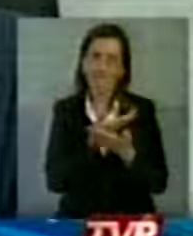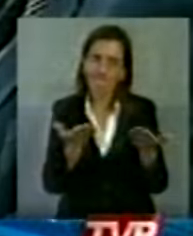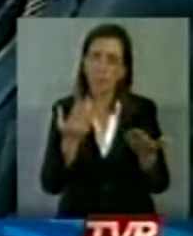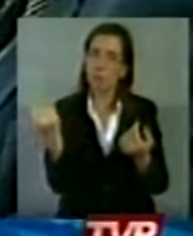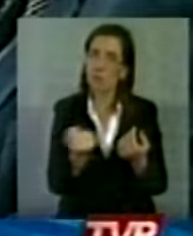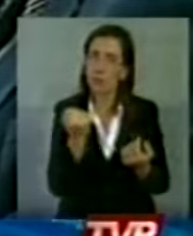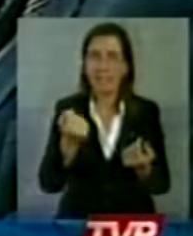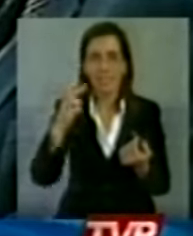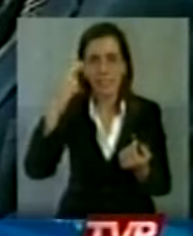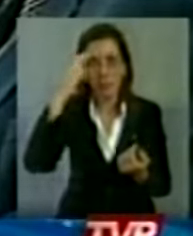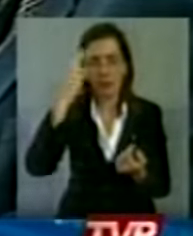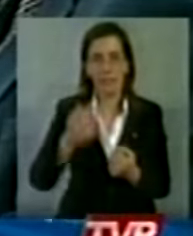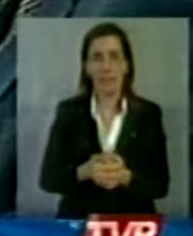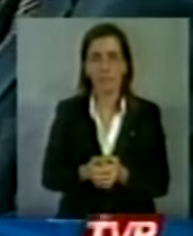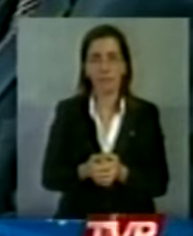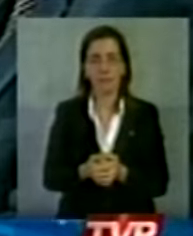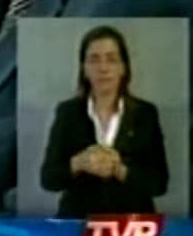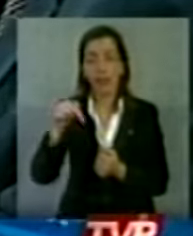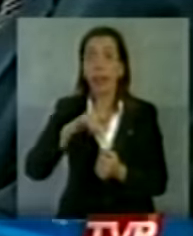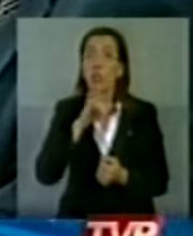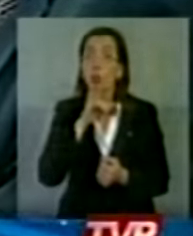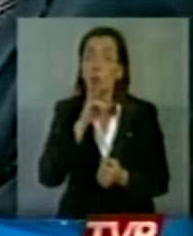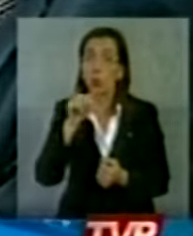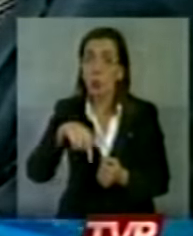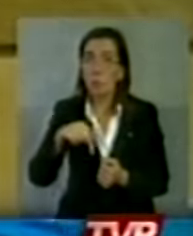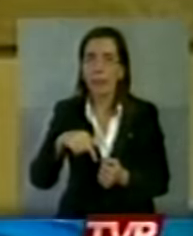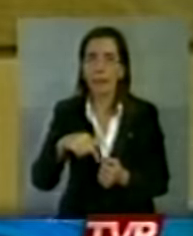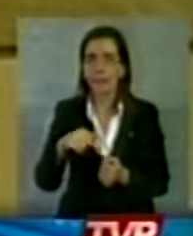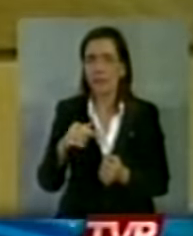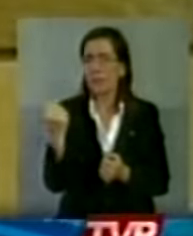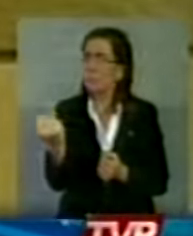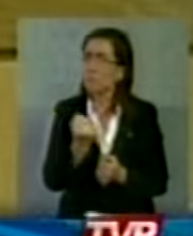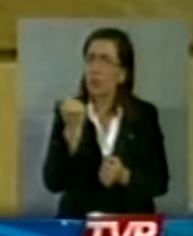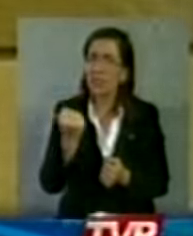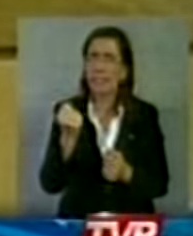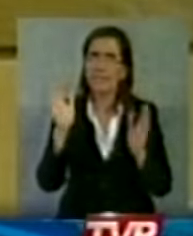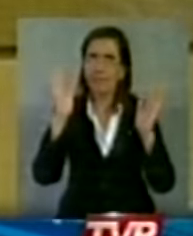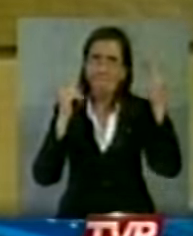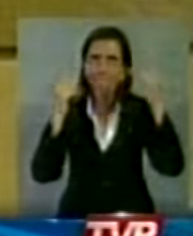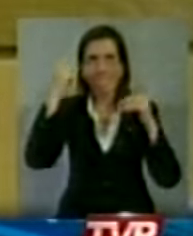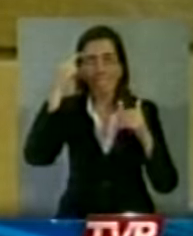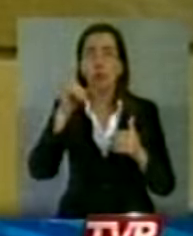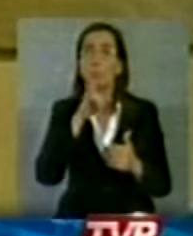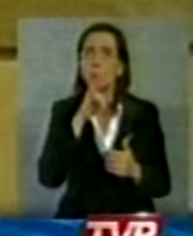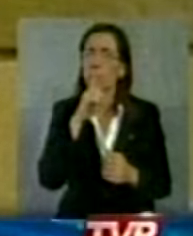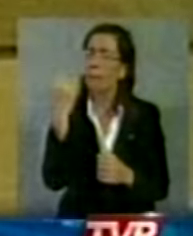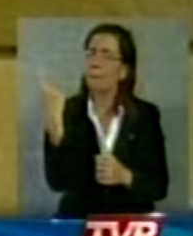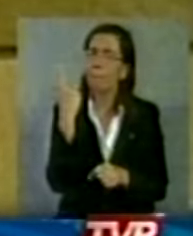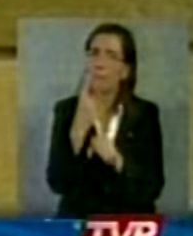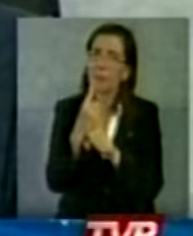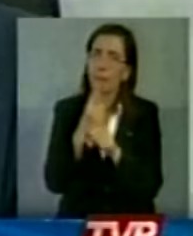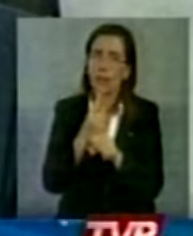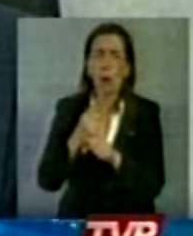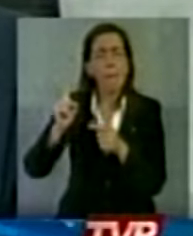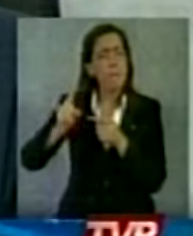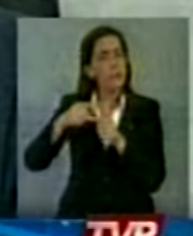nosotros. Tucumán está antes que cada uno de nuestros